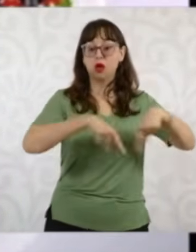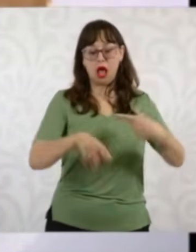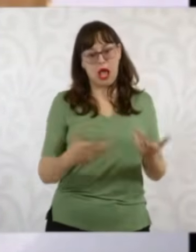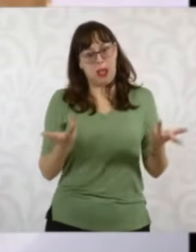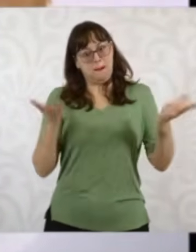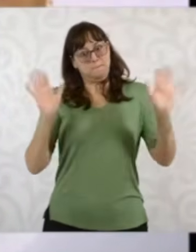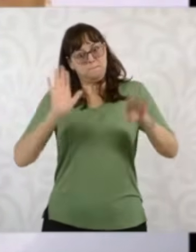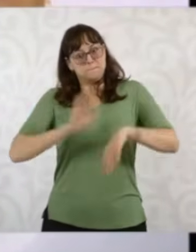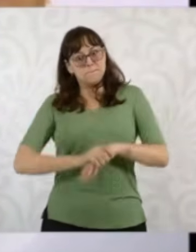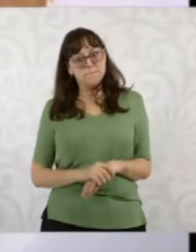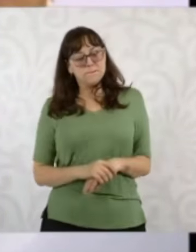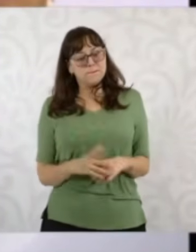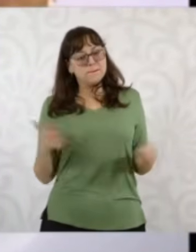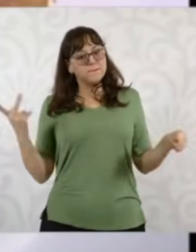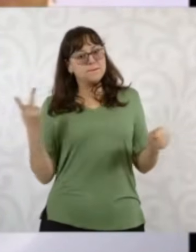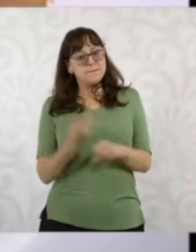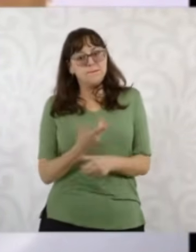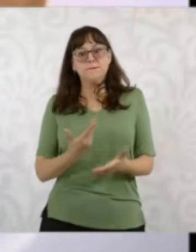dijo